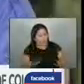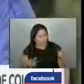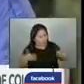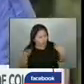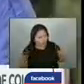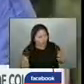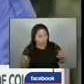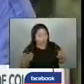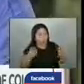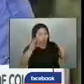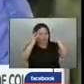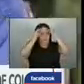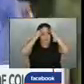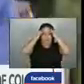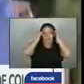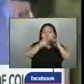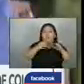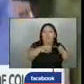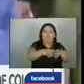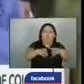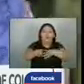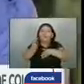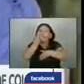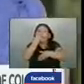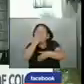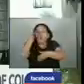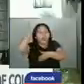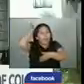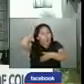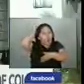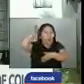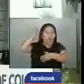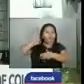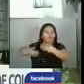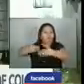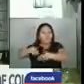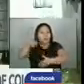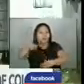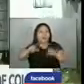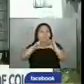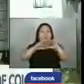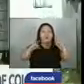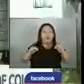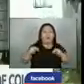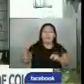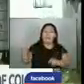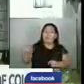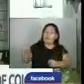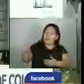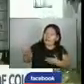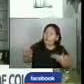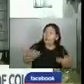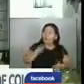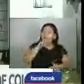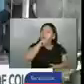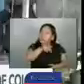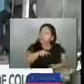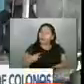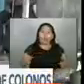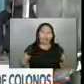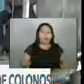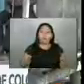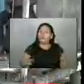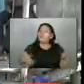presuntos actos de violencia contra los pueblos indígenas y afrodescendientes en Nicaragua y urgió a las autoridades del país a actuar